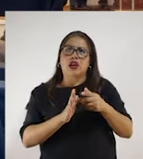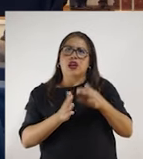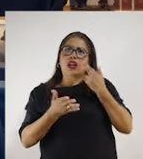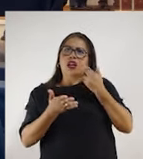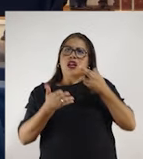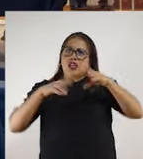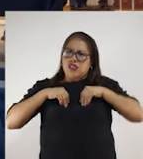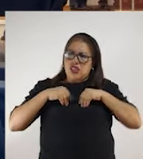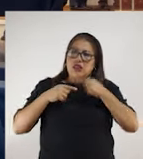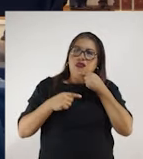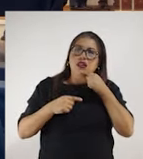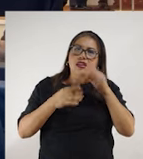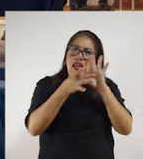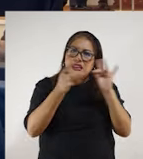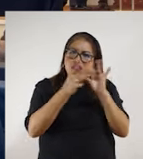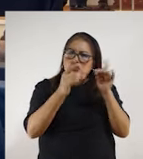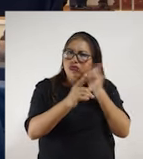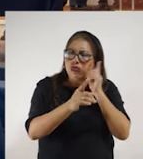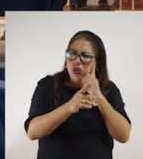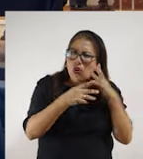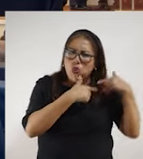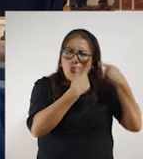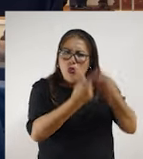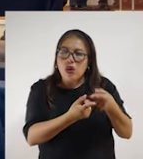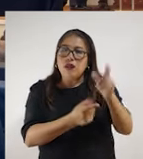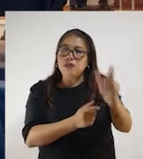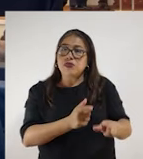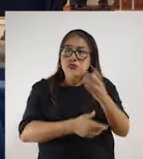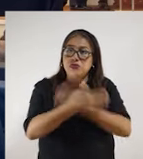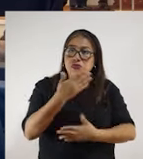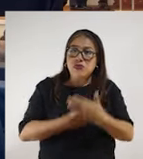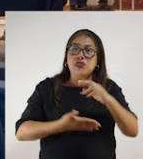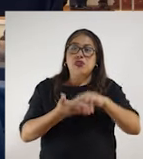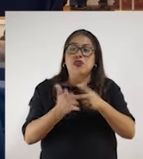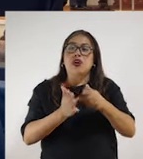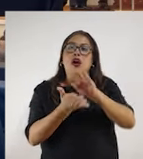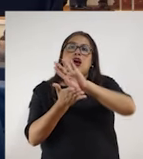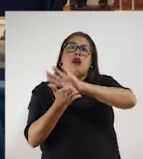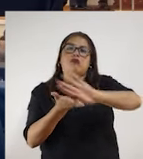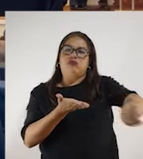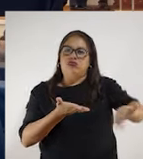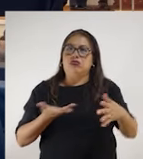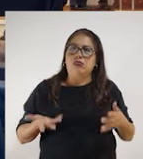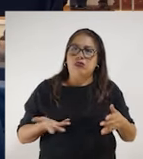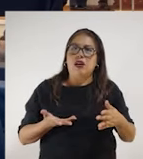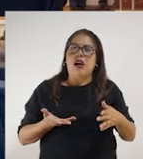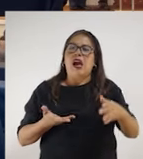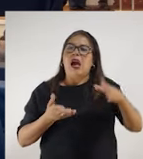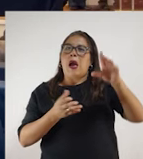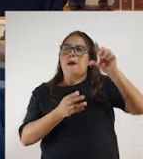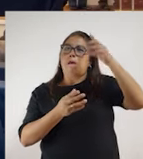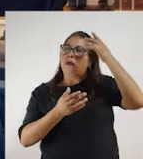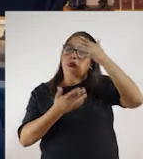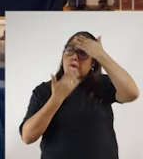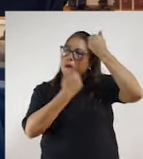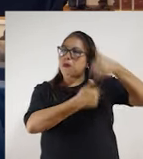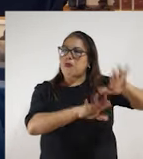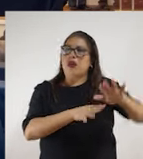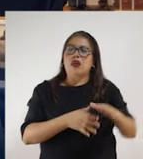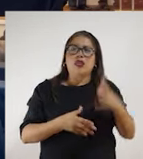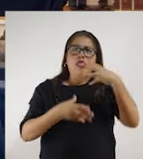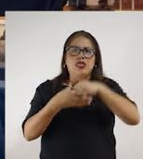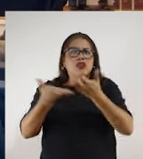que históricamente las personas con discapacidad habían sido dejadas de lado, invisibilizadas en